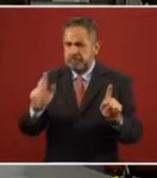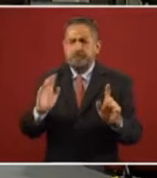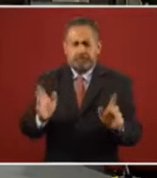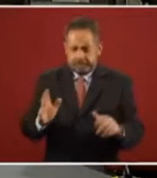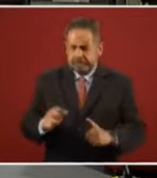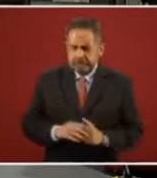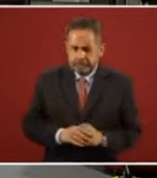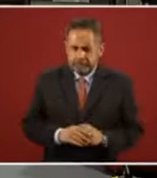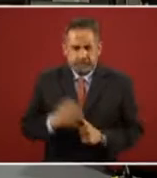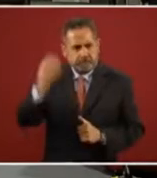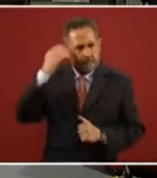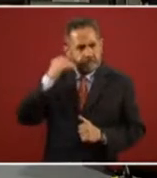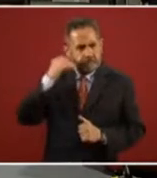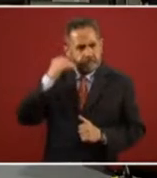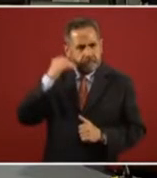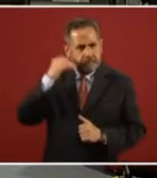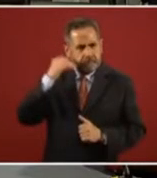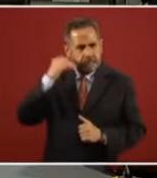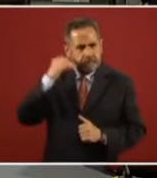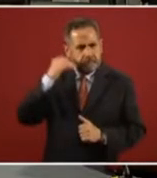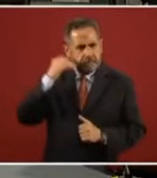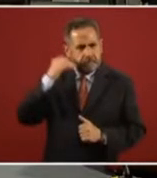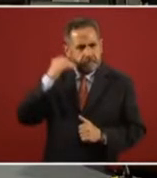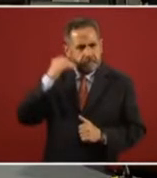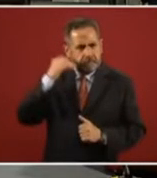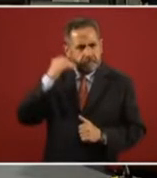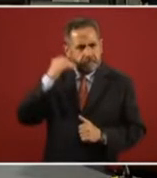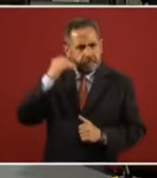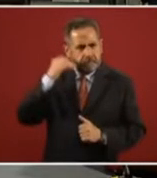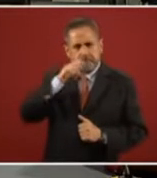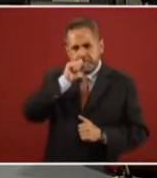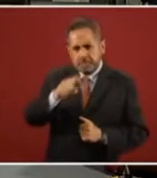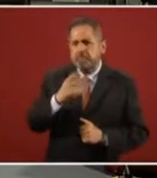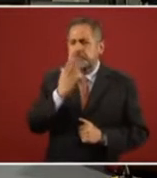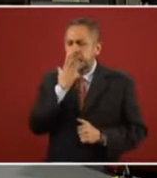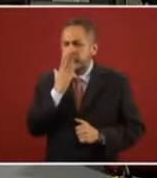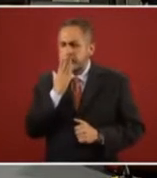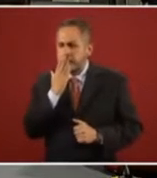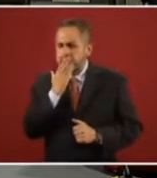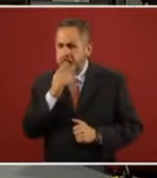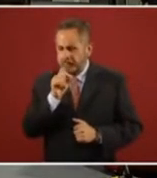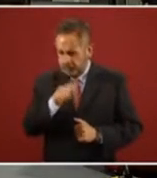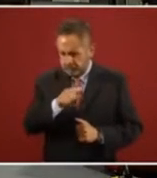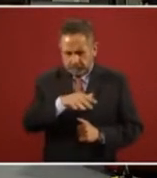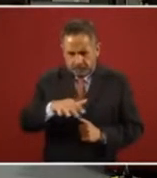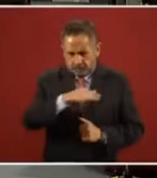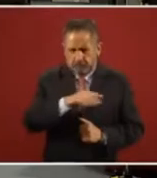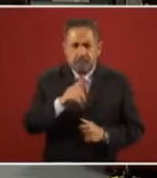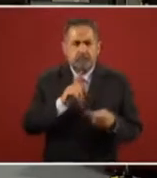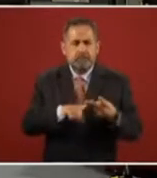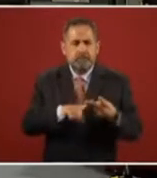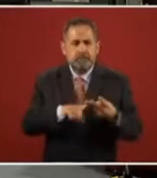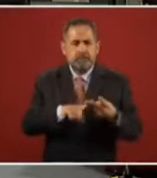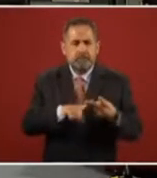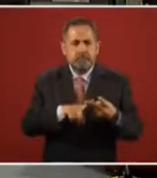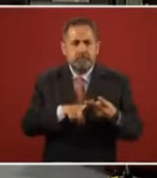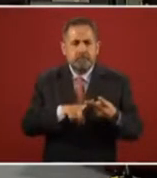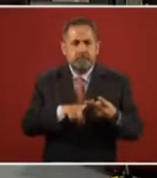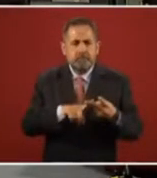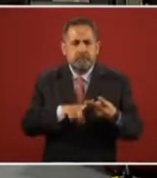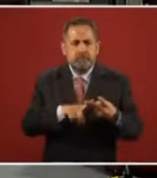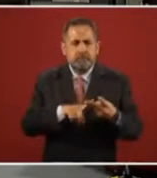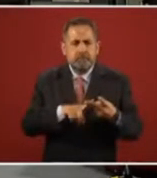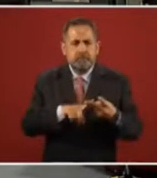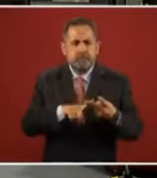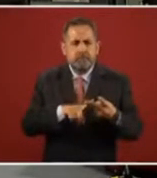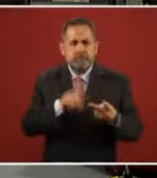fuimos a sonora weaver evento sonora fuimos a oaxaca en web